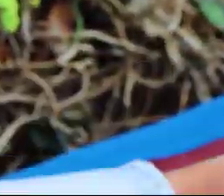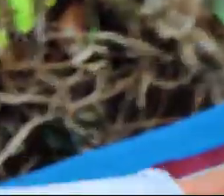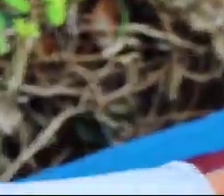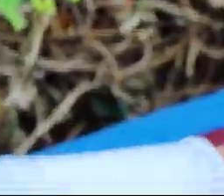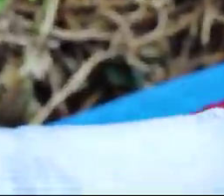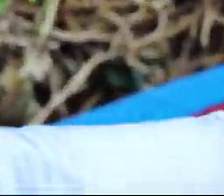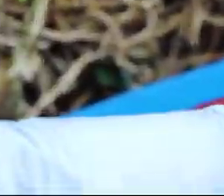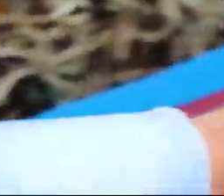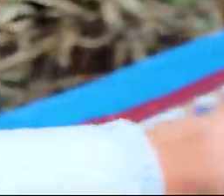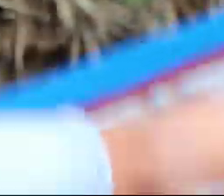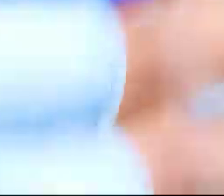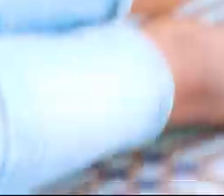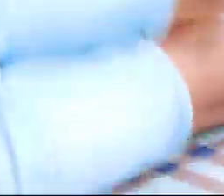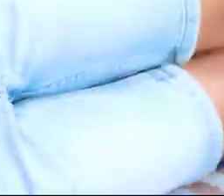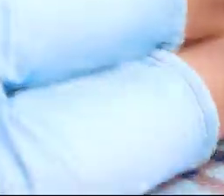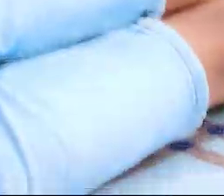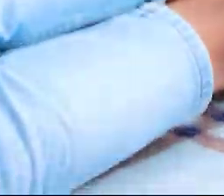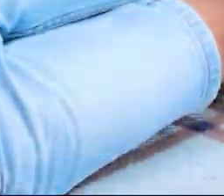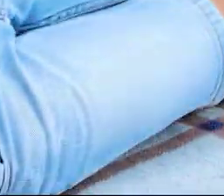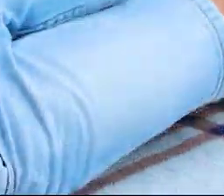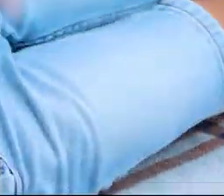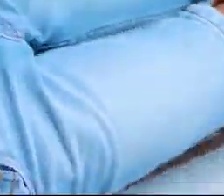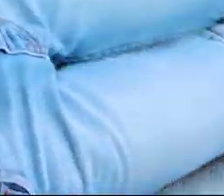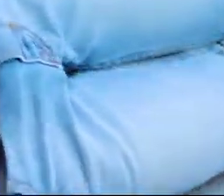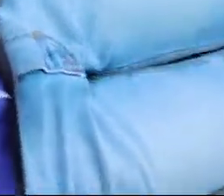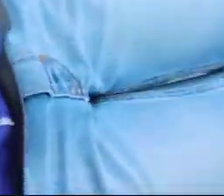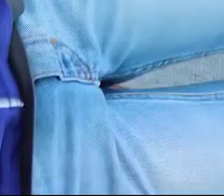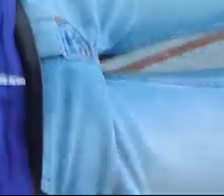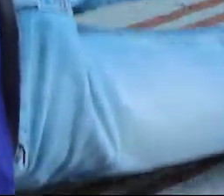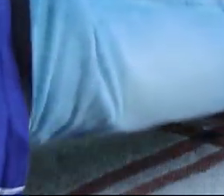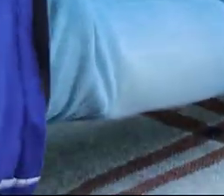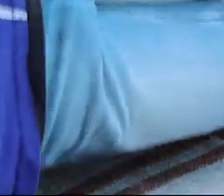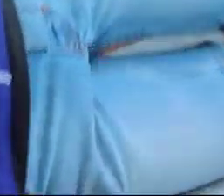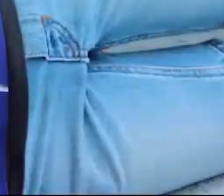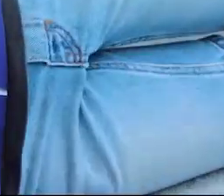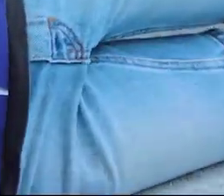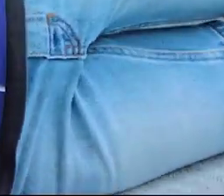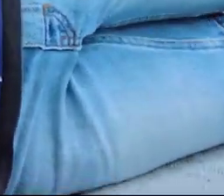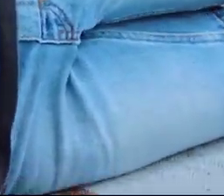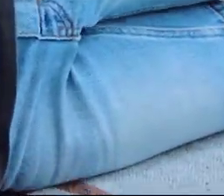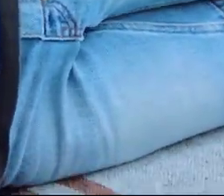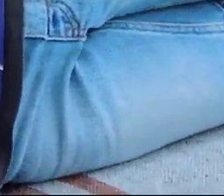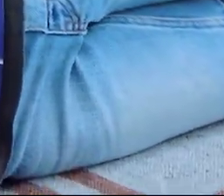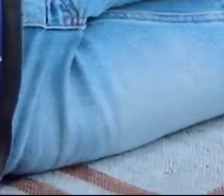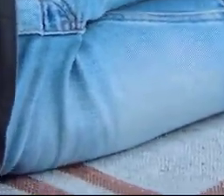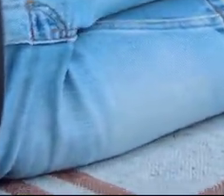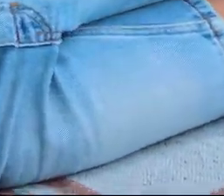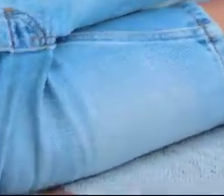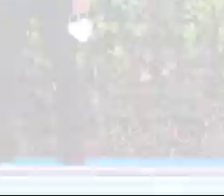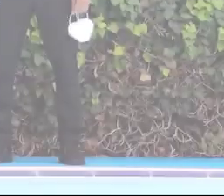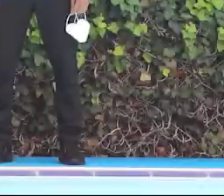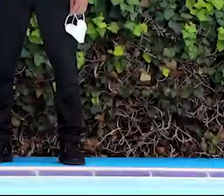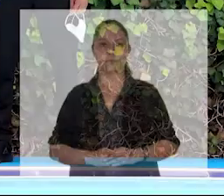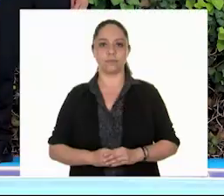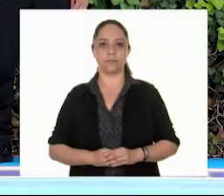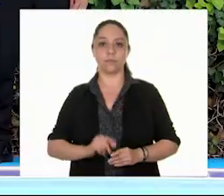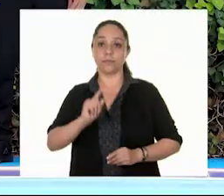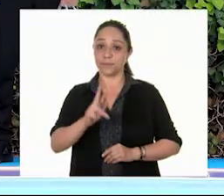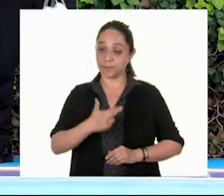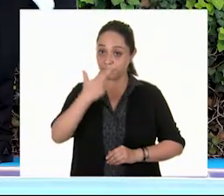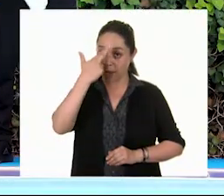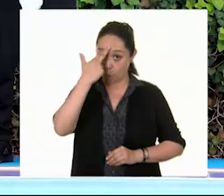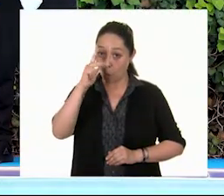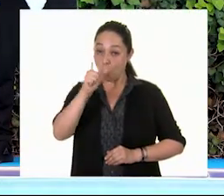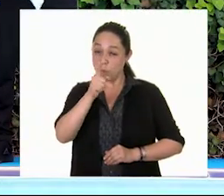1, 2, tu mano al costado, tu mano al costado. Bien, 3, perfecto. Recuerda,